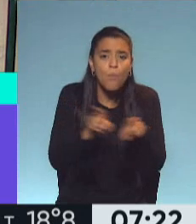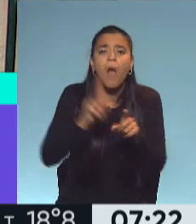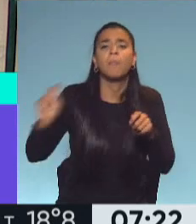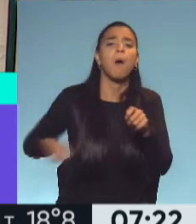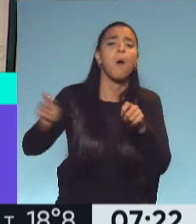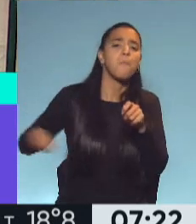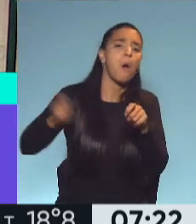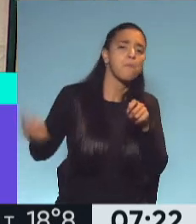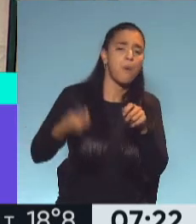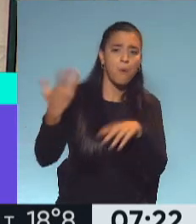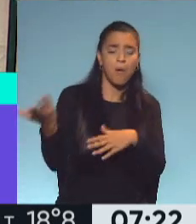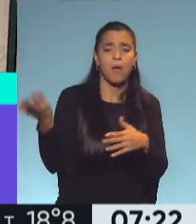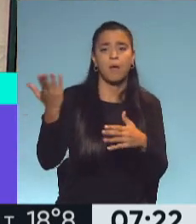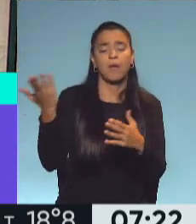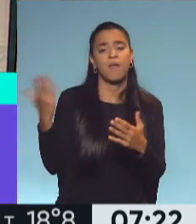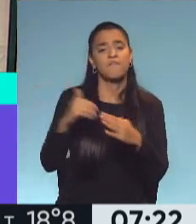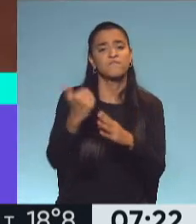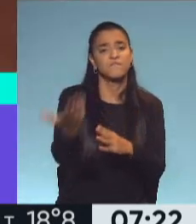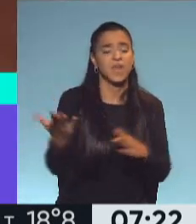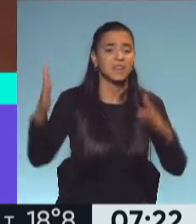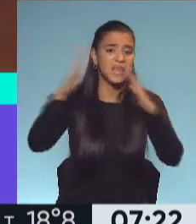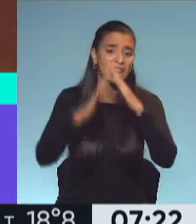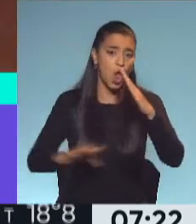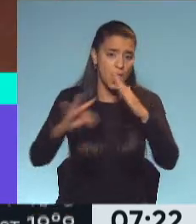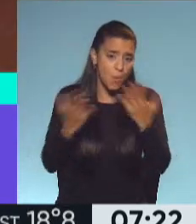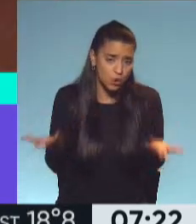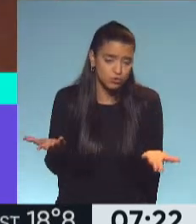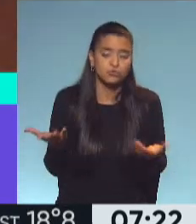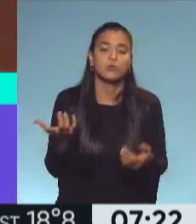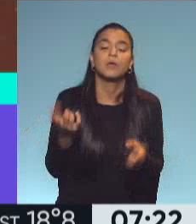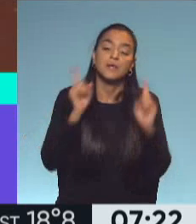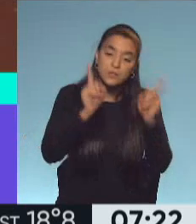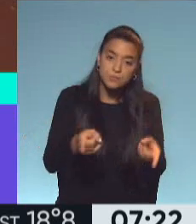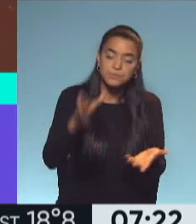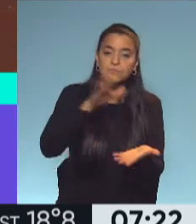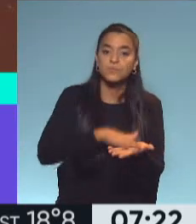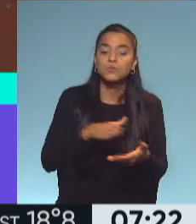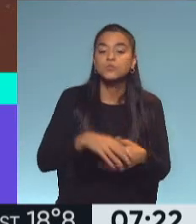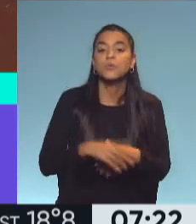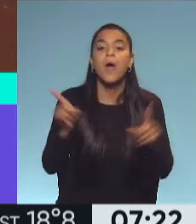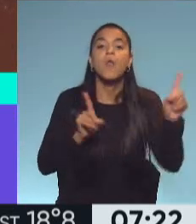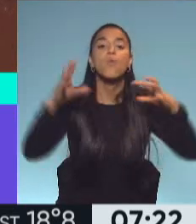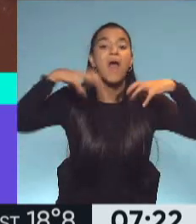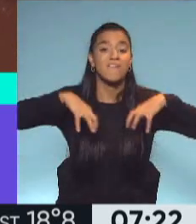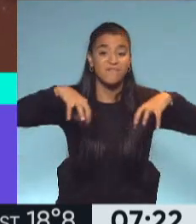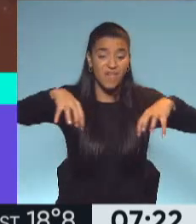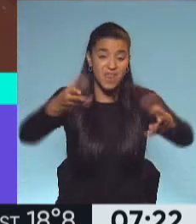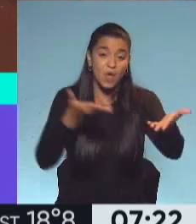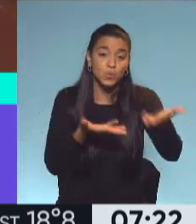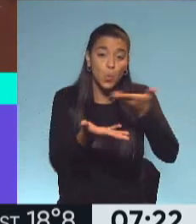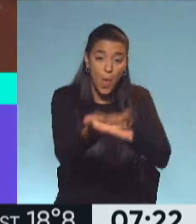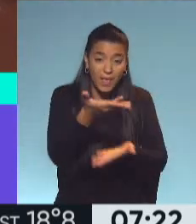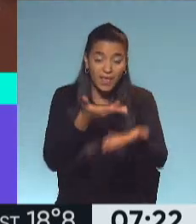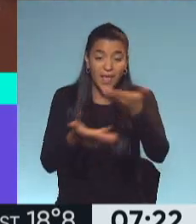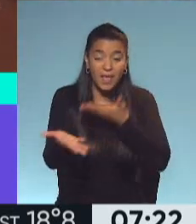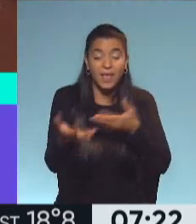cacerolean enfrente de la puerta de la Quinta de Olivos. Y respecto de algunas ferias de trueque, estamos